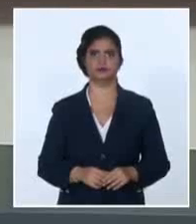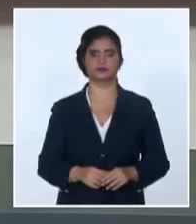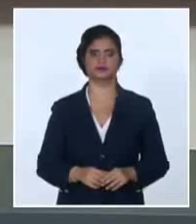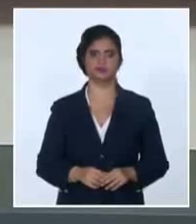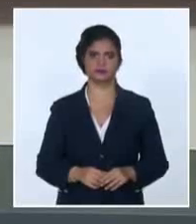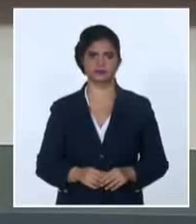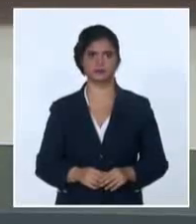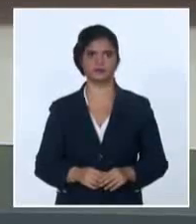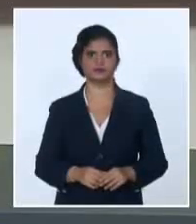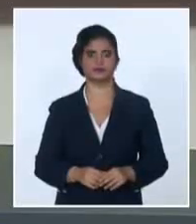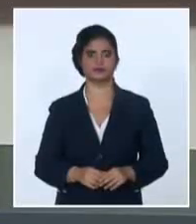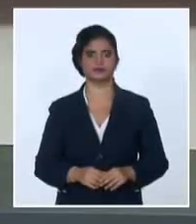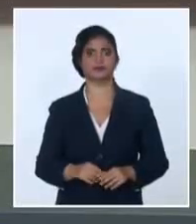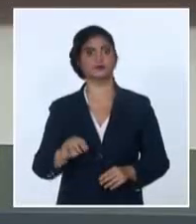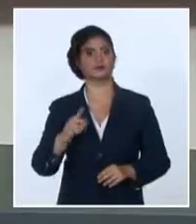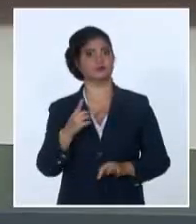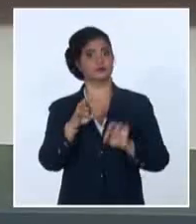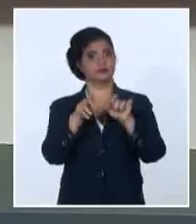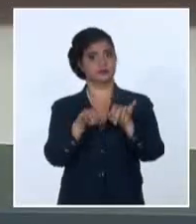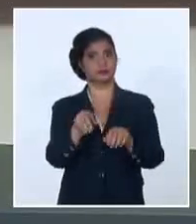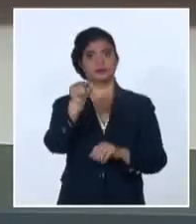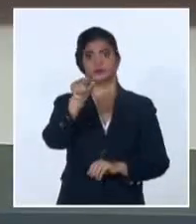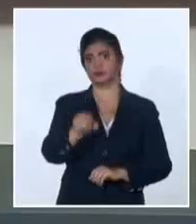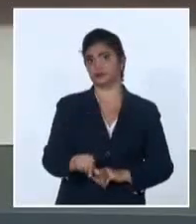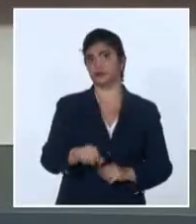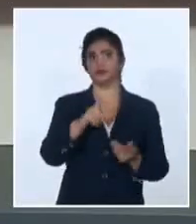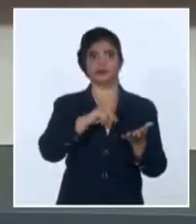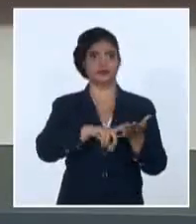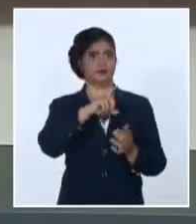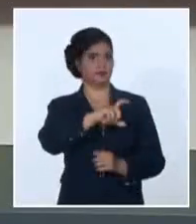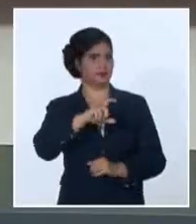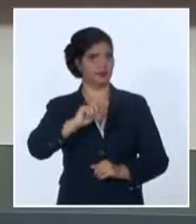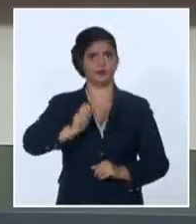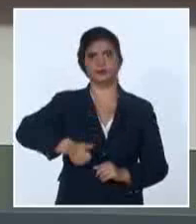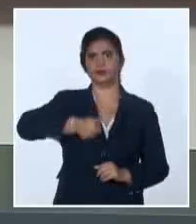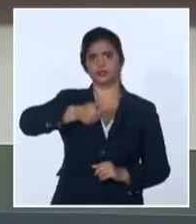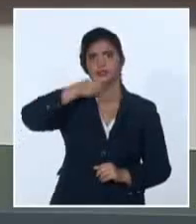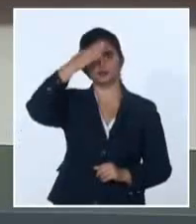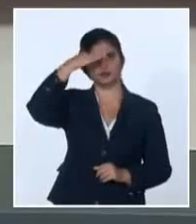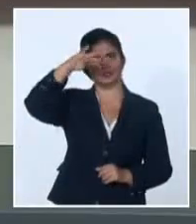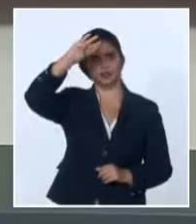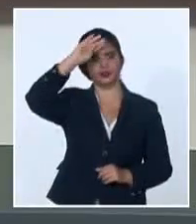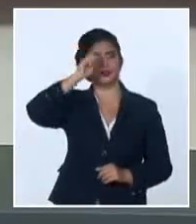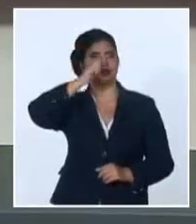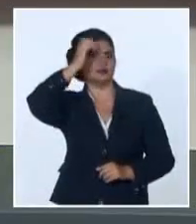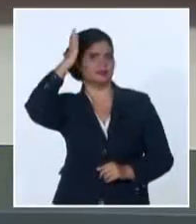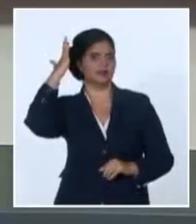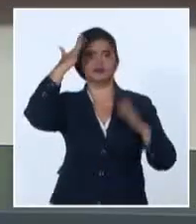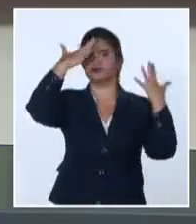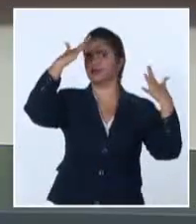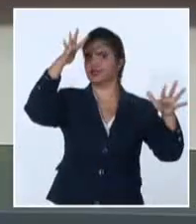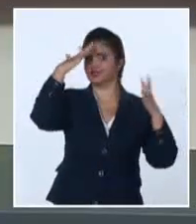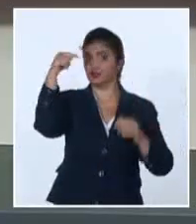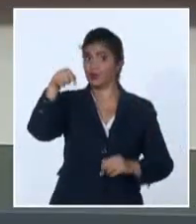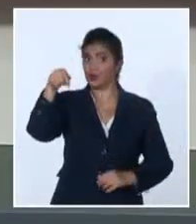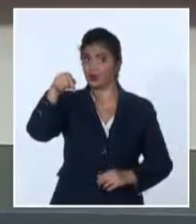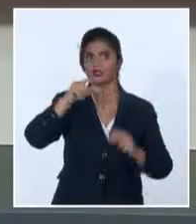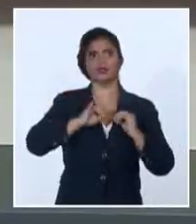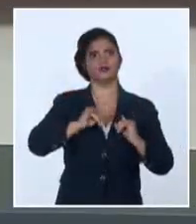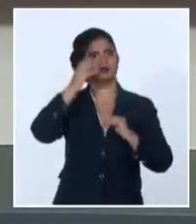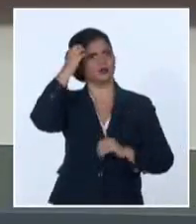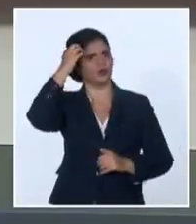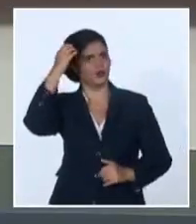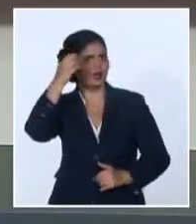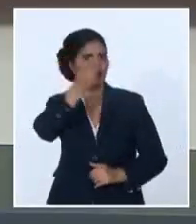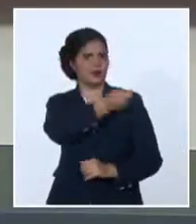Y el primer secretario del Comité Central del Partido y presidente de la República de Cuba, Miguel Díaz-Canel Bermúdez, felicitó hoy, en nombre del gobierno y pueblo cubanos,